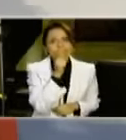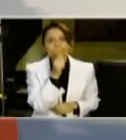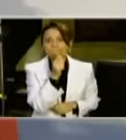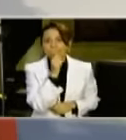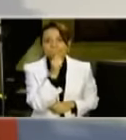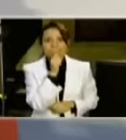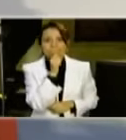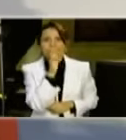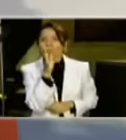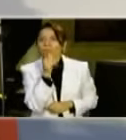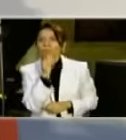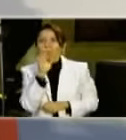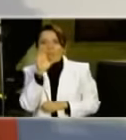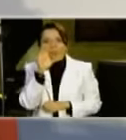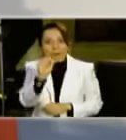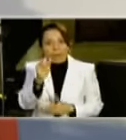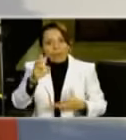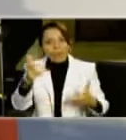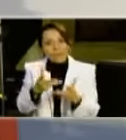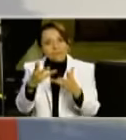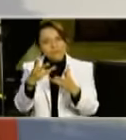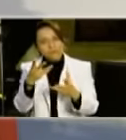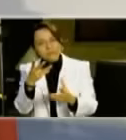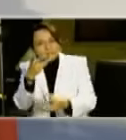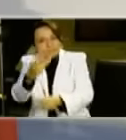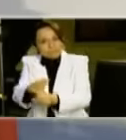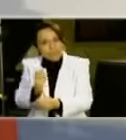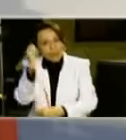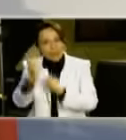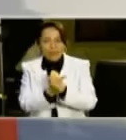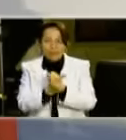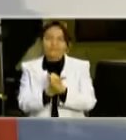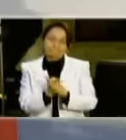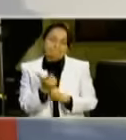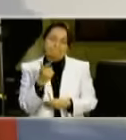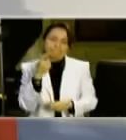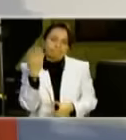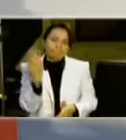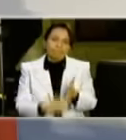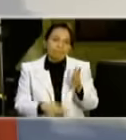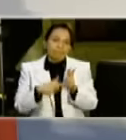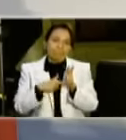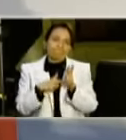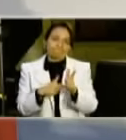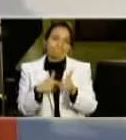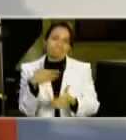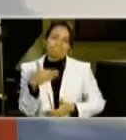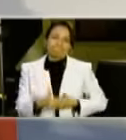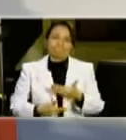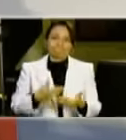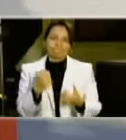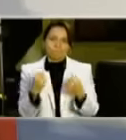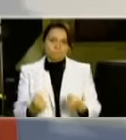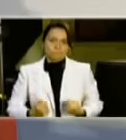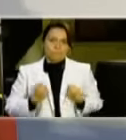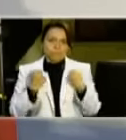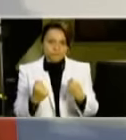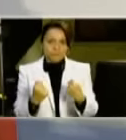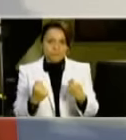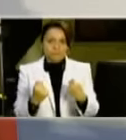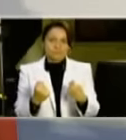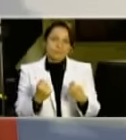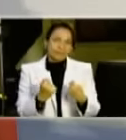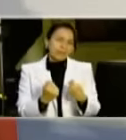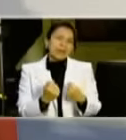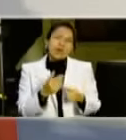Compartimos al menos hoy día tres grandes áreas de problemas con los cuales yo quisiera concluir. Primero, el ya mencionado de la